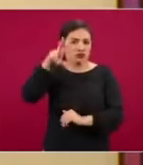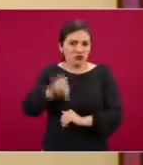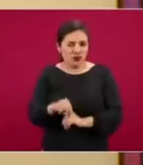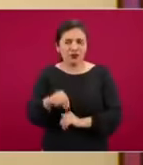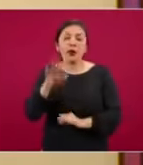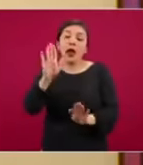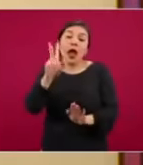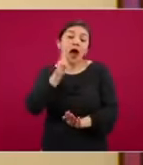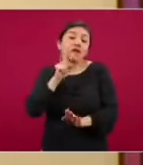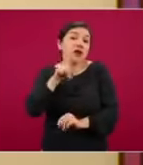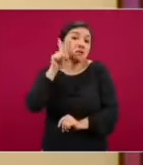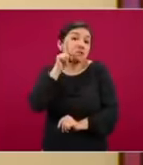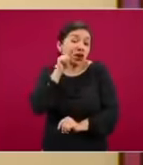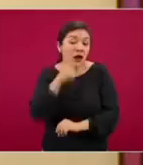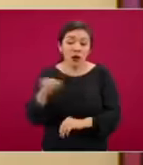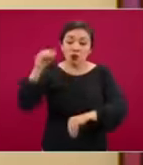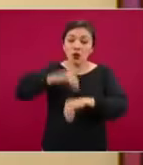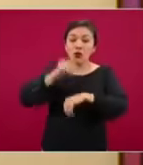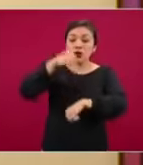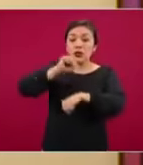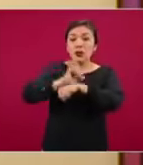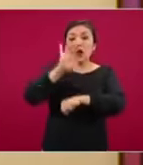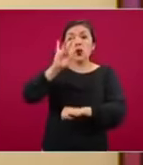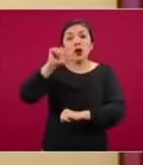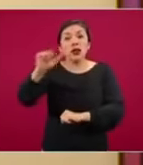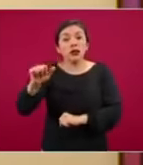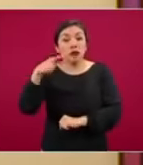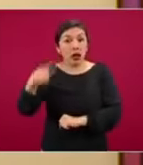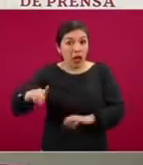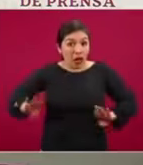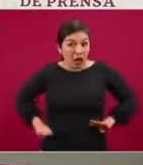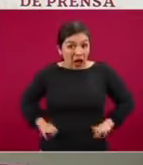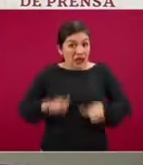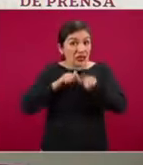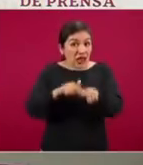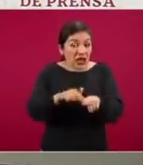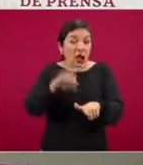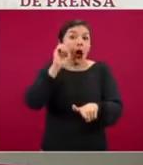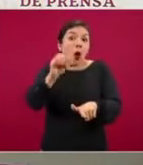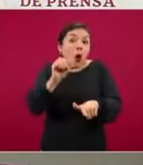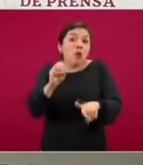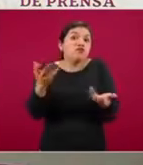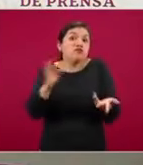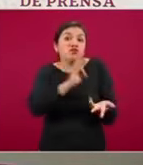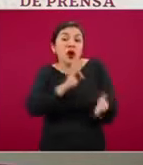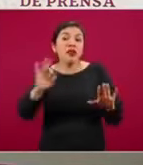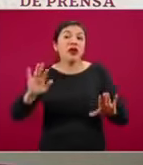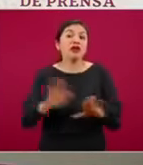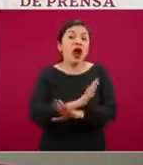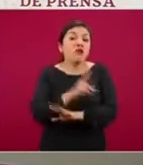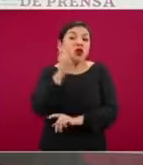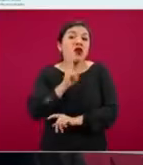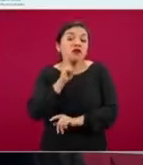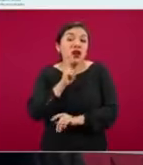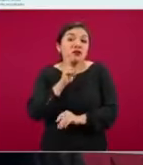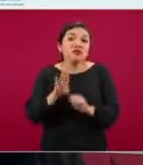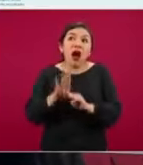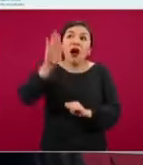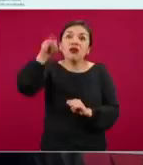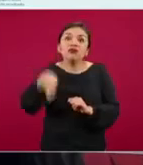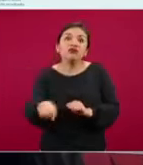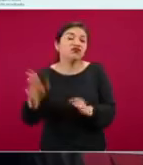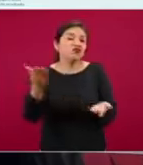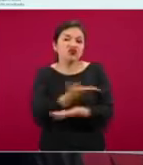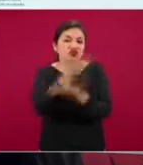que graficamos la semana 46 si esta tendencia se mantiene o podría tener algún comportamiento